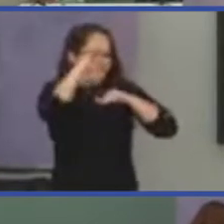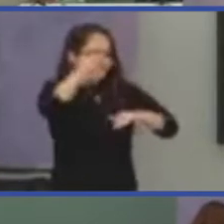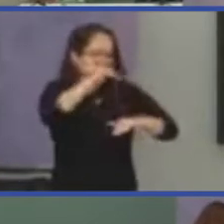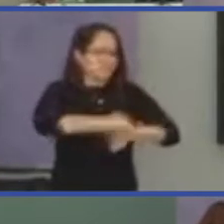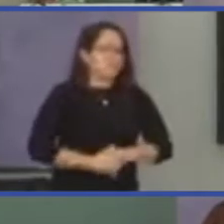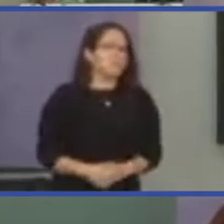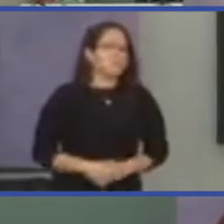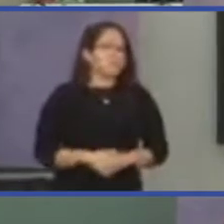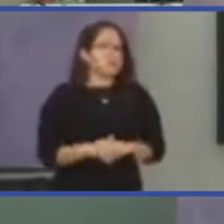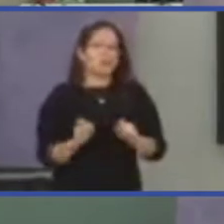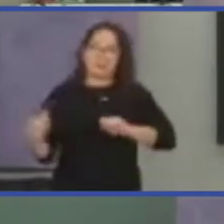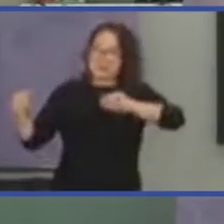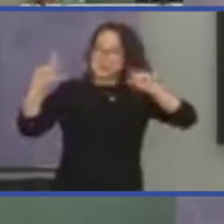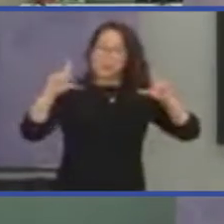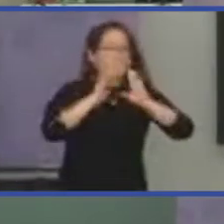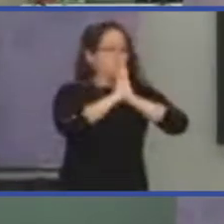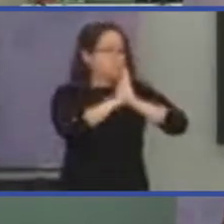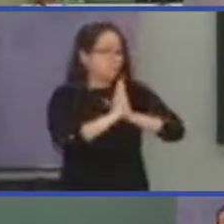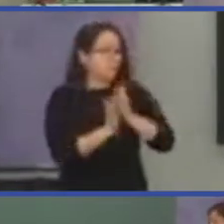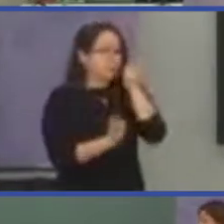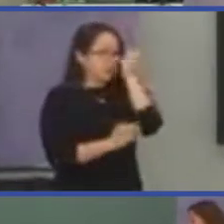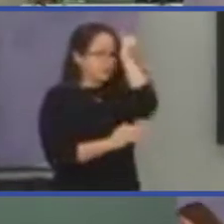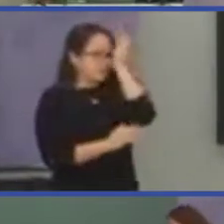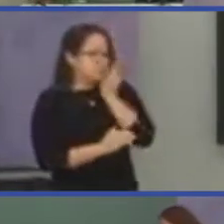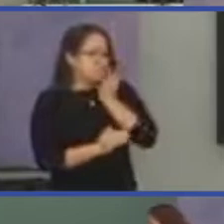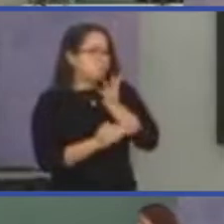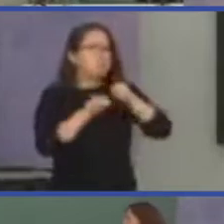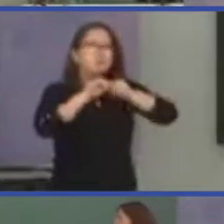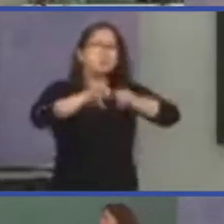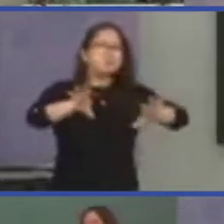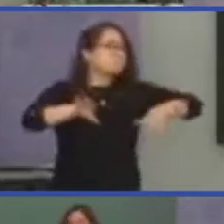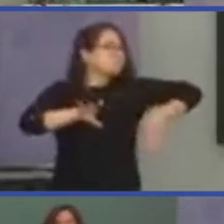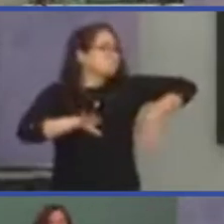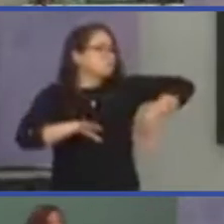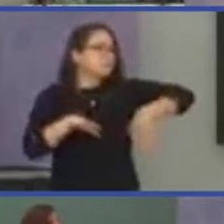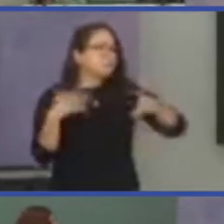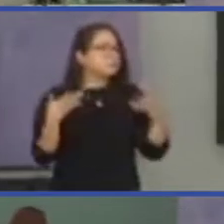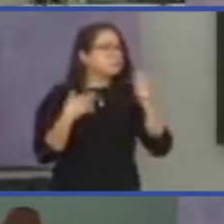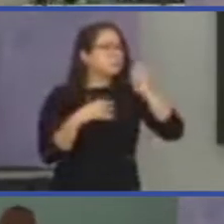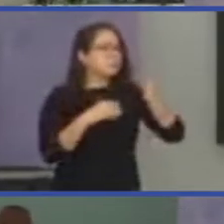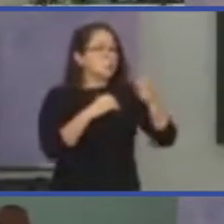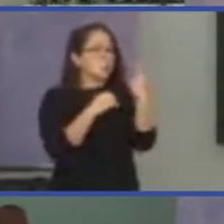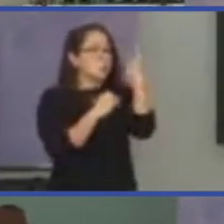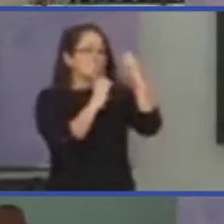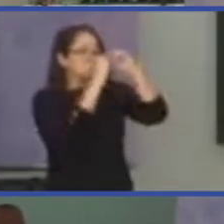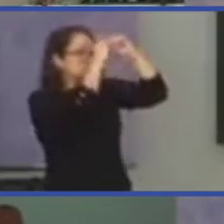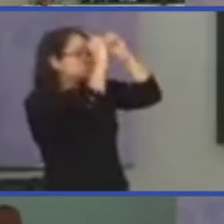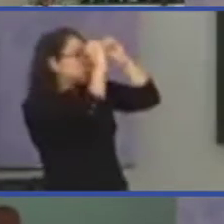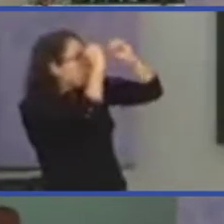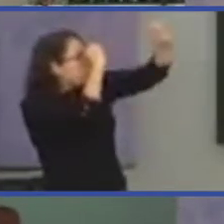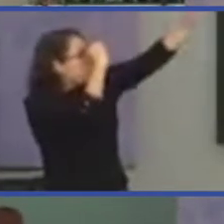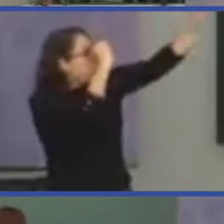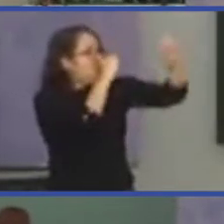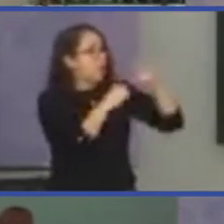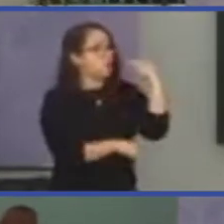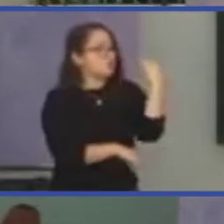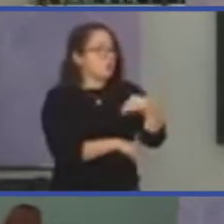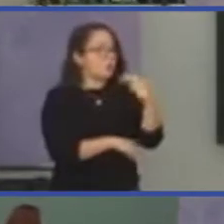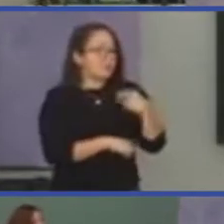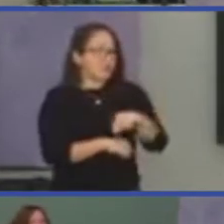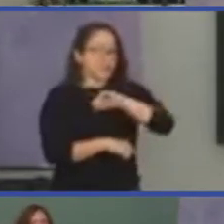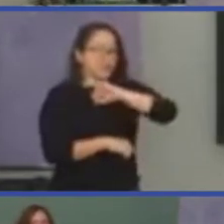imagen que se publicó hace bien poquito, de un telescopio que se llama Telescopio James Webb de la NASA,